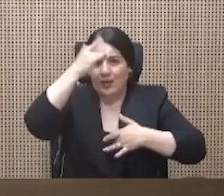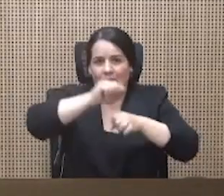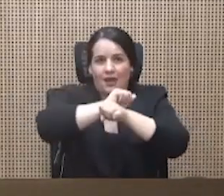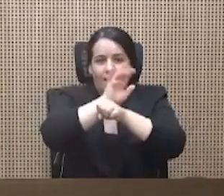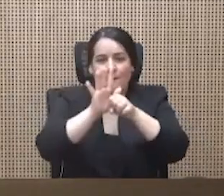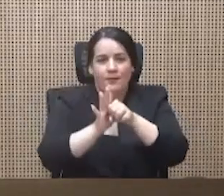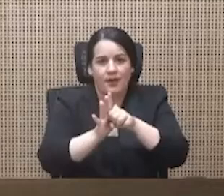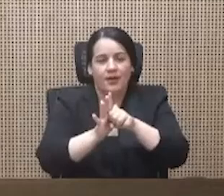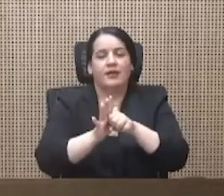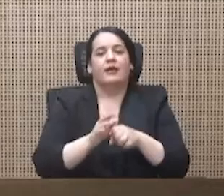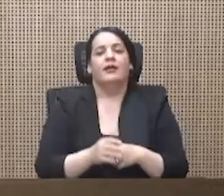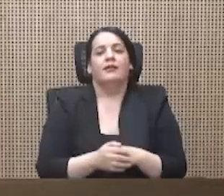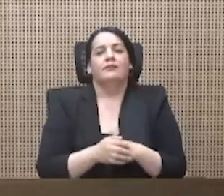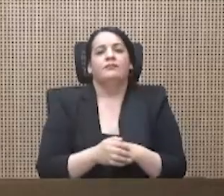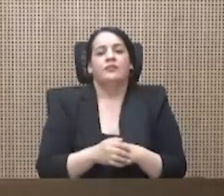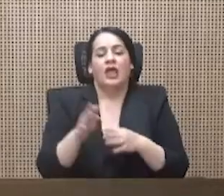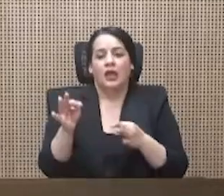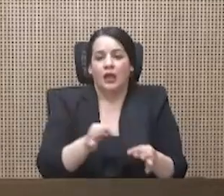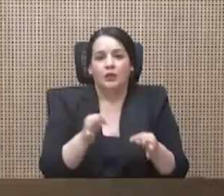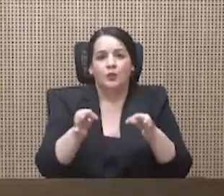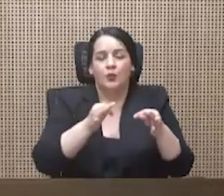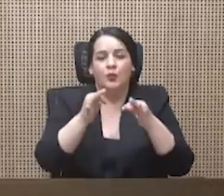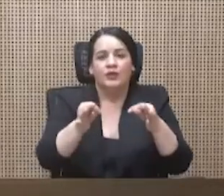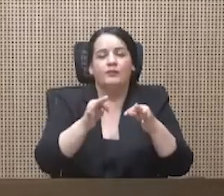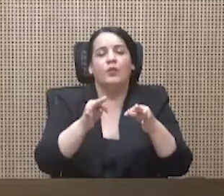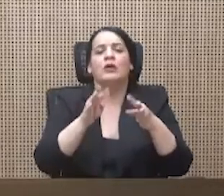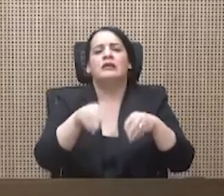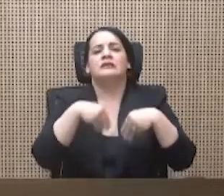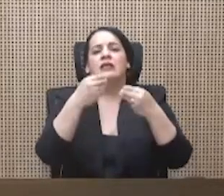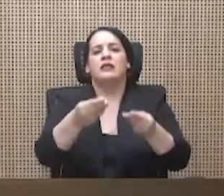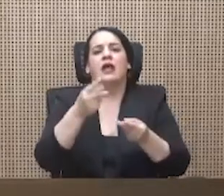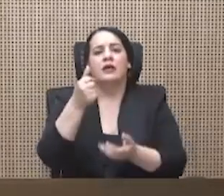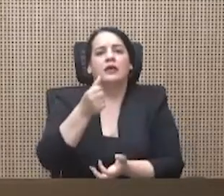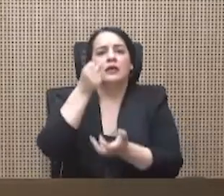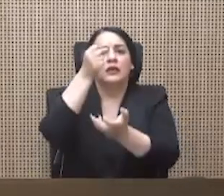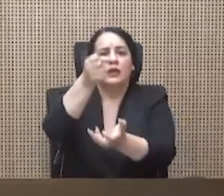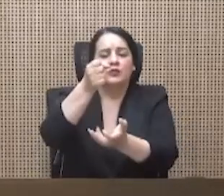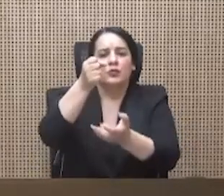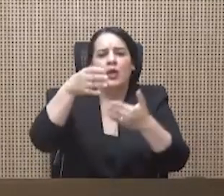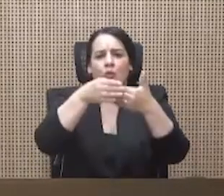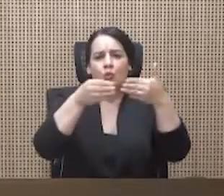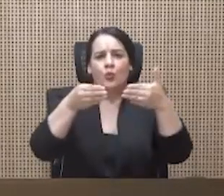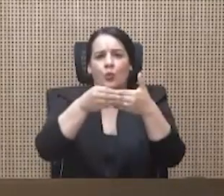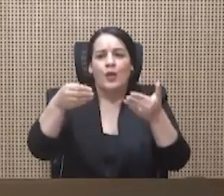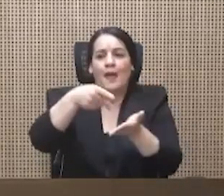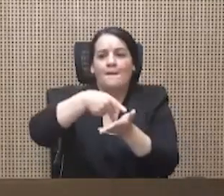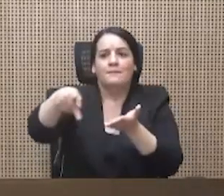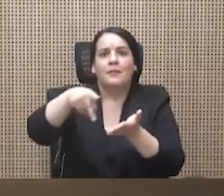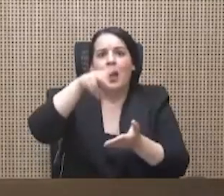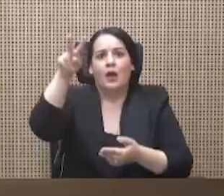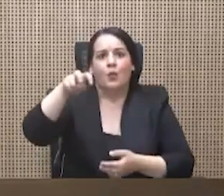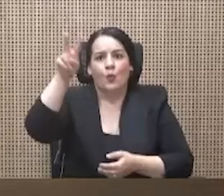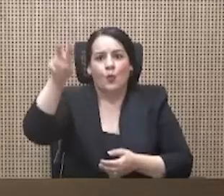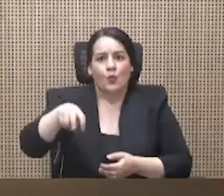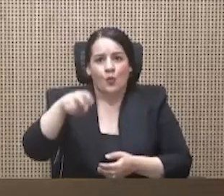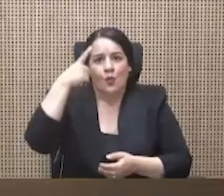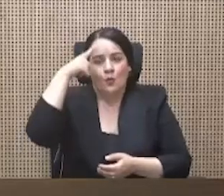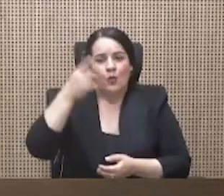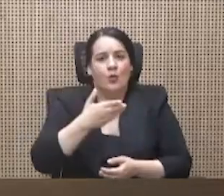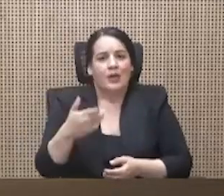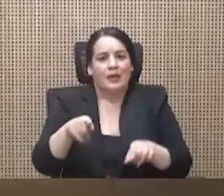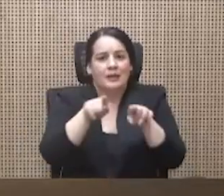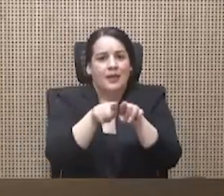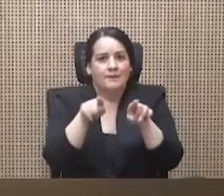post-pandemia en el turismo, se generan ingresos en dólares y se paga en colones, por lo que también